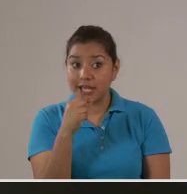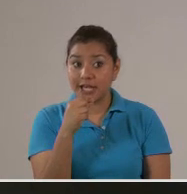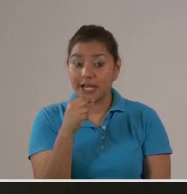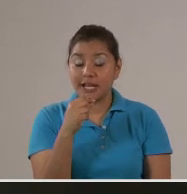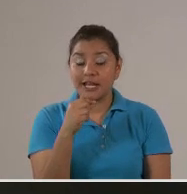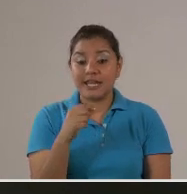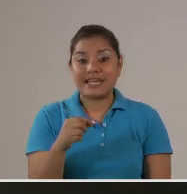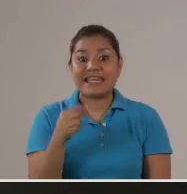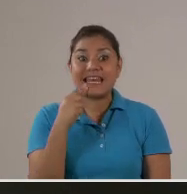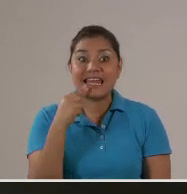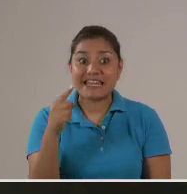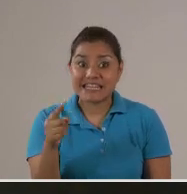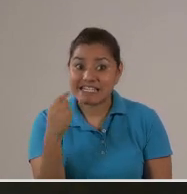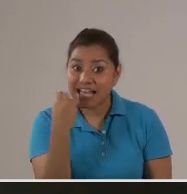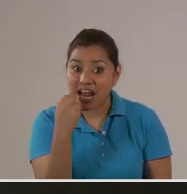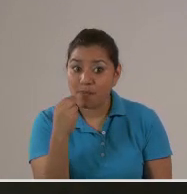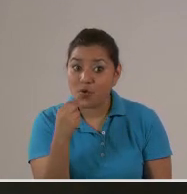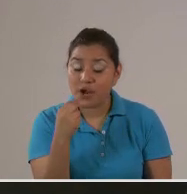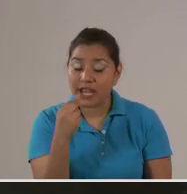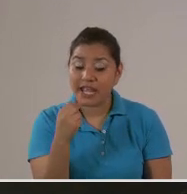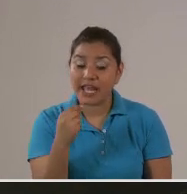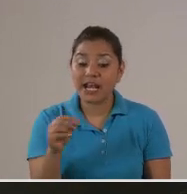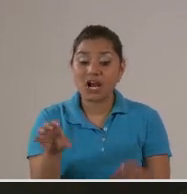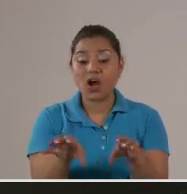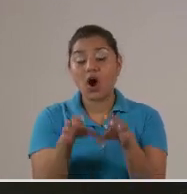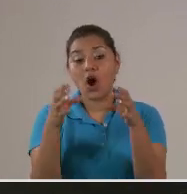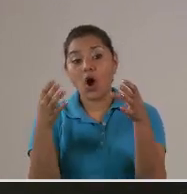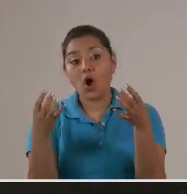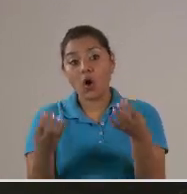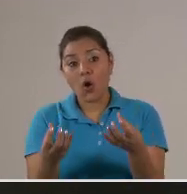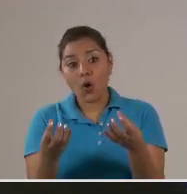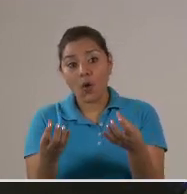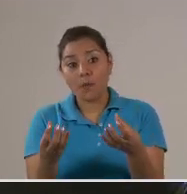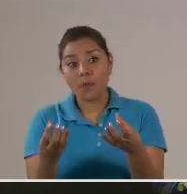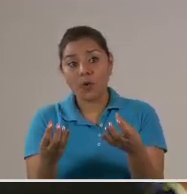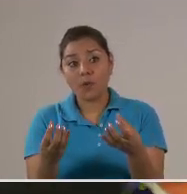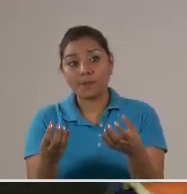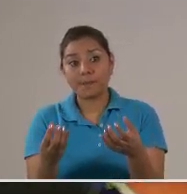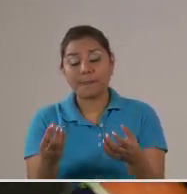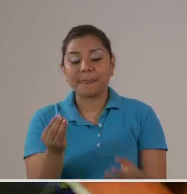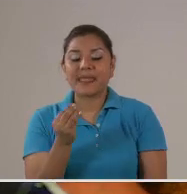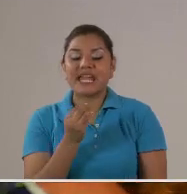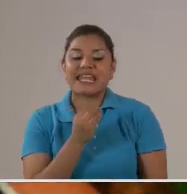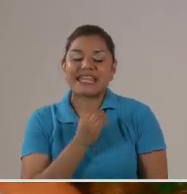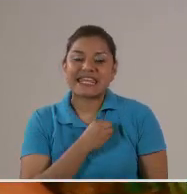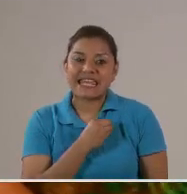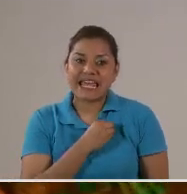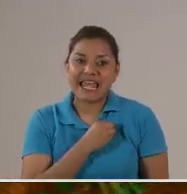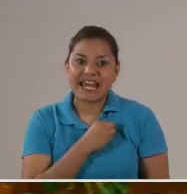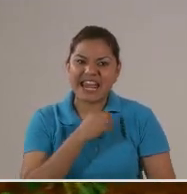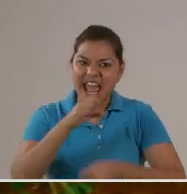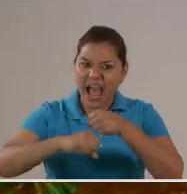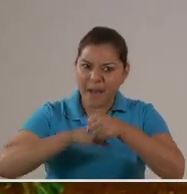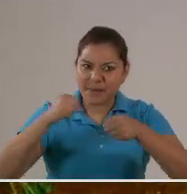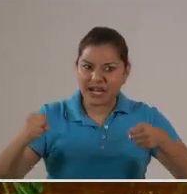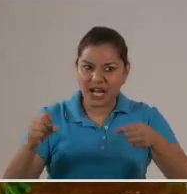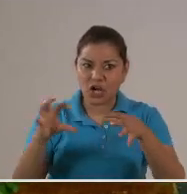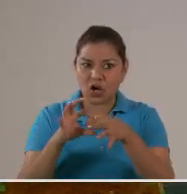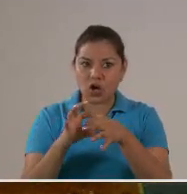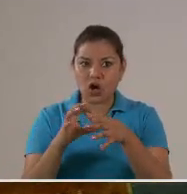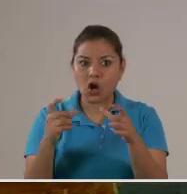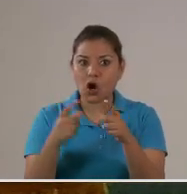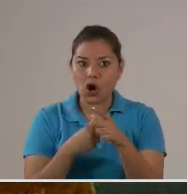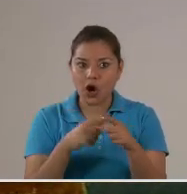quiere hacer le dice dime cómo tengo que hacer para amarrarte con cadenas y hacerte